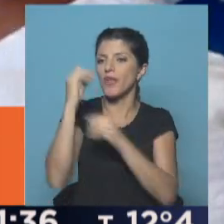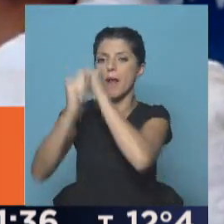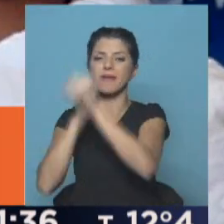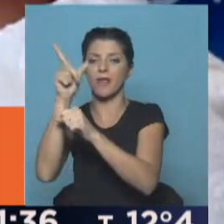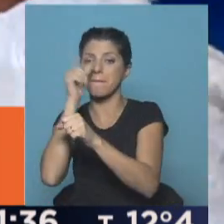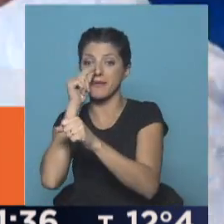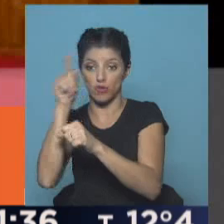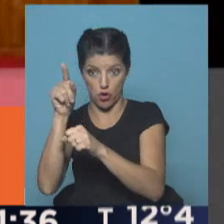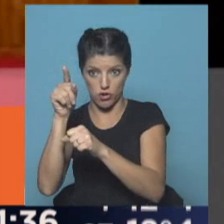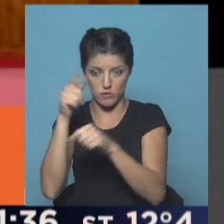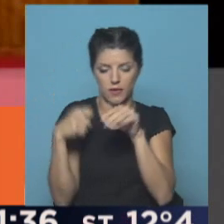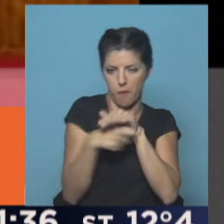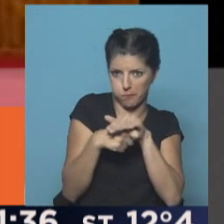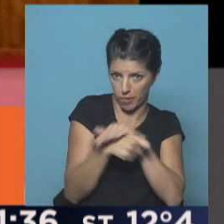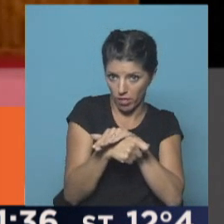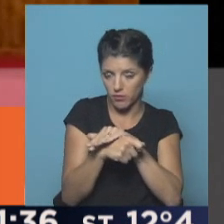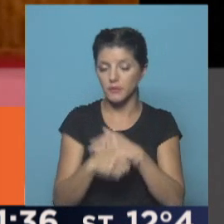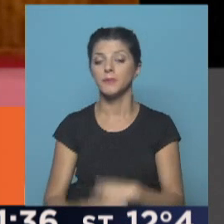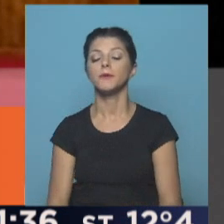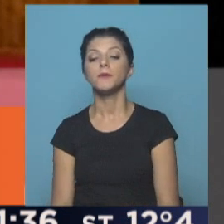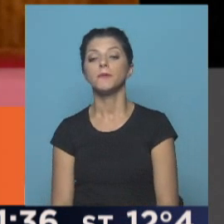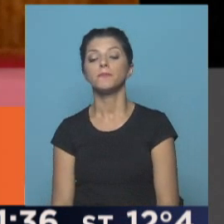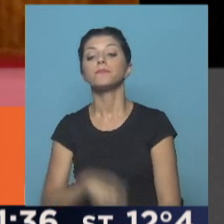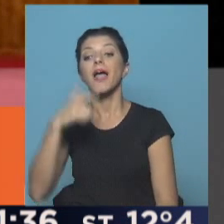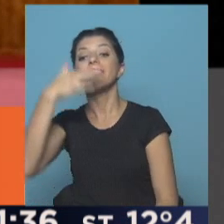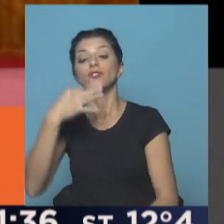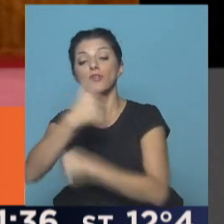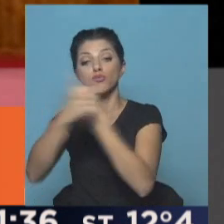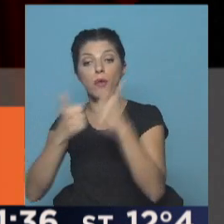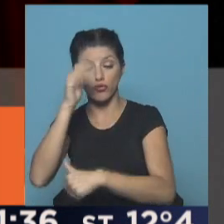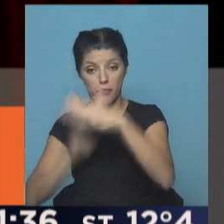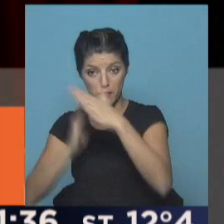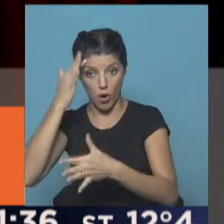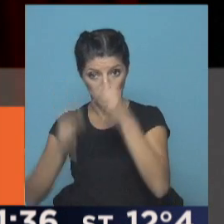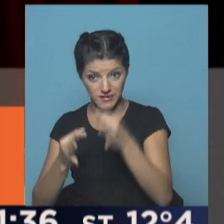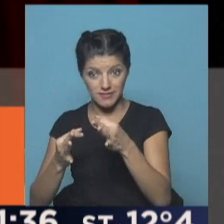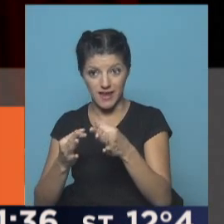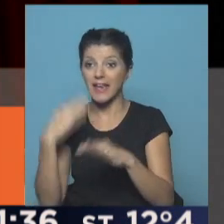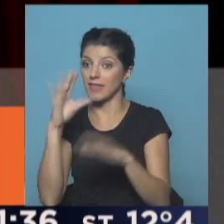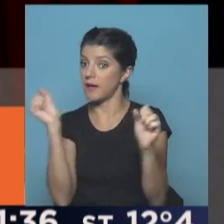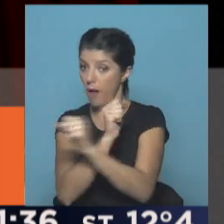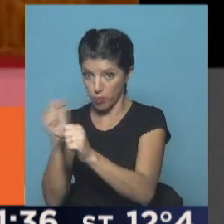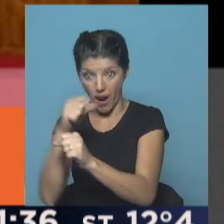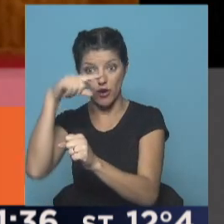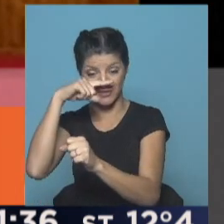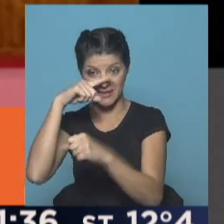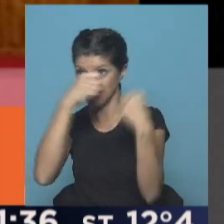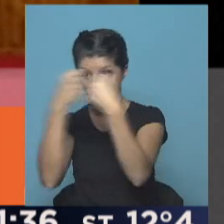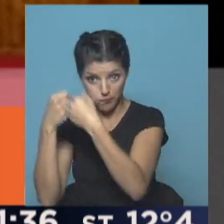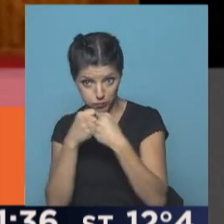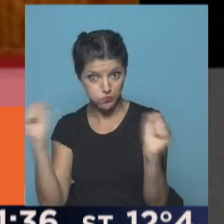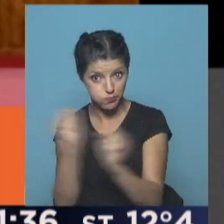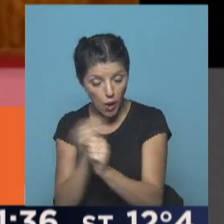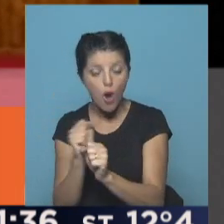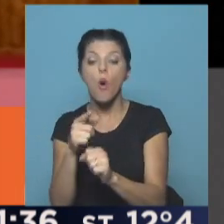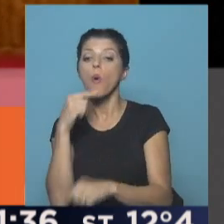petrolera estatal Petrobras. El fallo del Supremo Tribunal, que requiere mayoría simple entre los 7 magistrados, podría